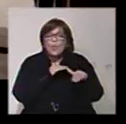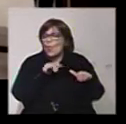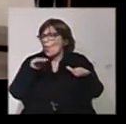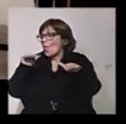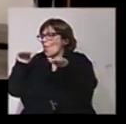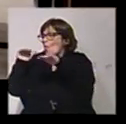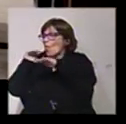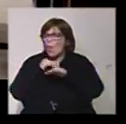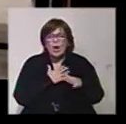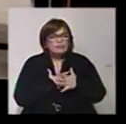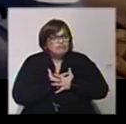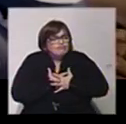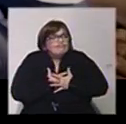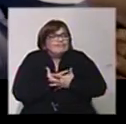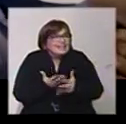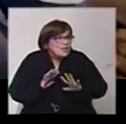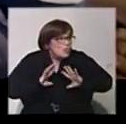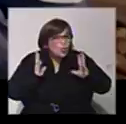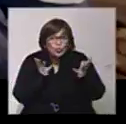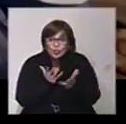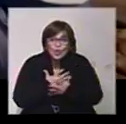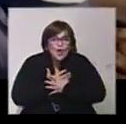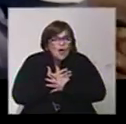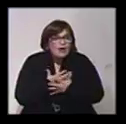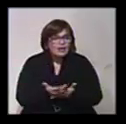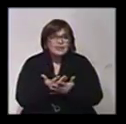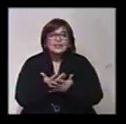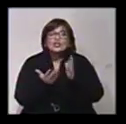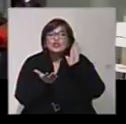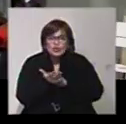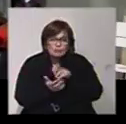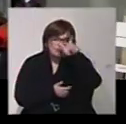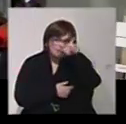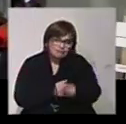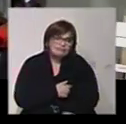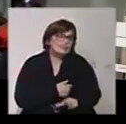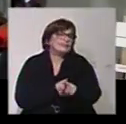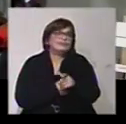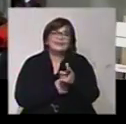y planetario que existe hacia él. Es un poco